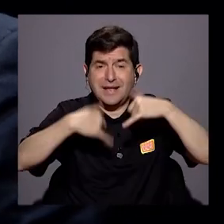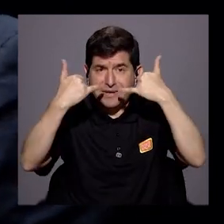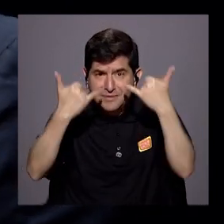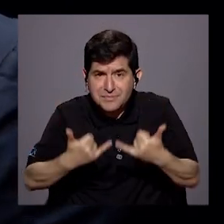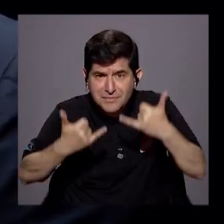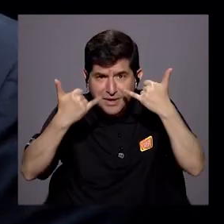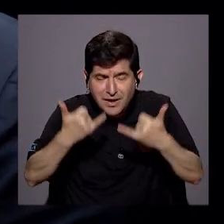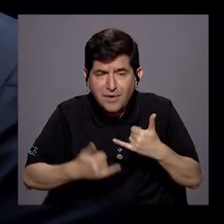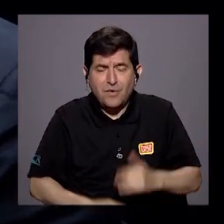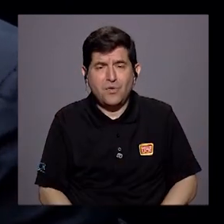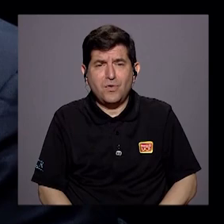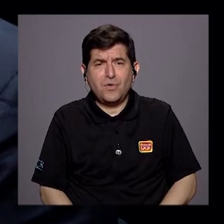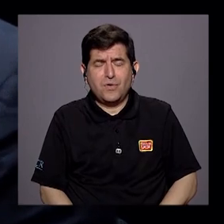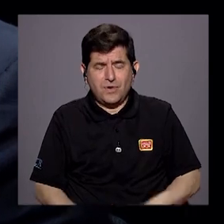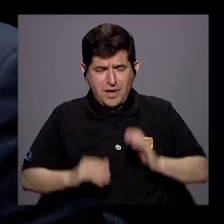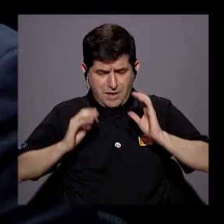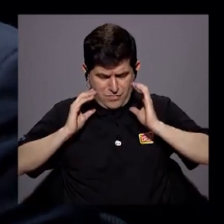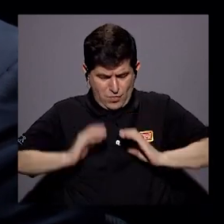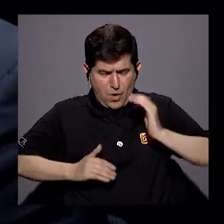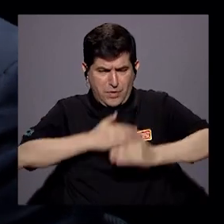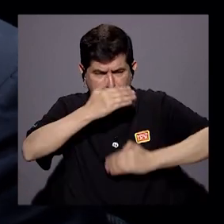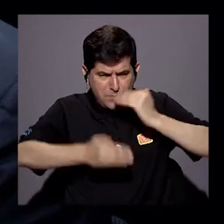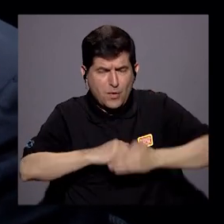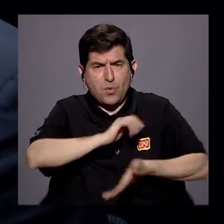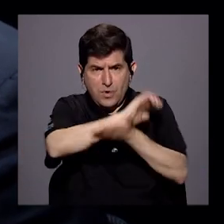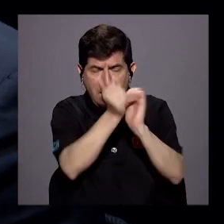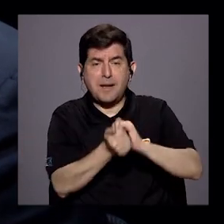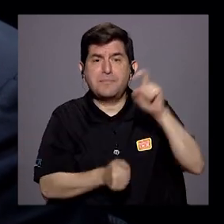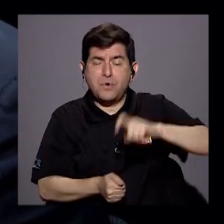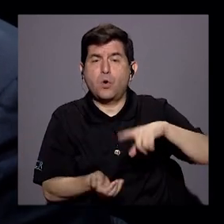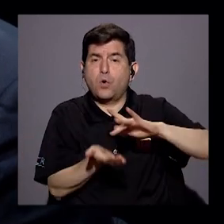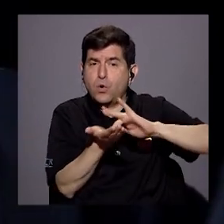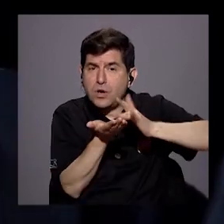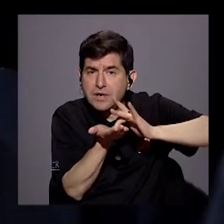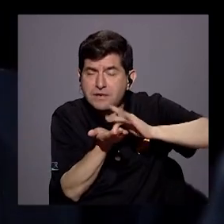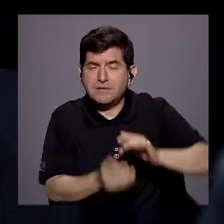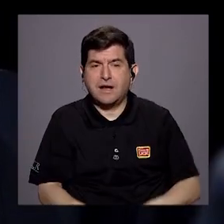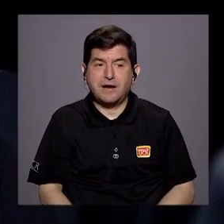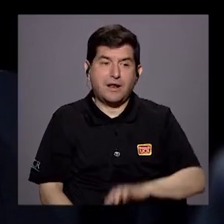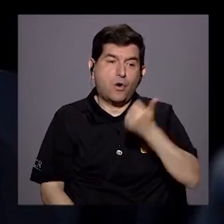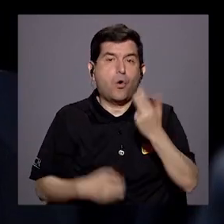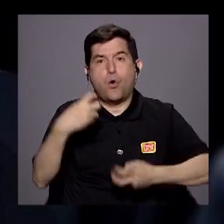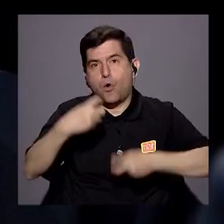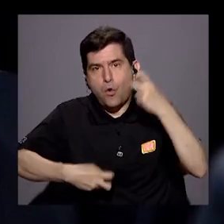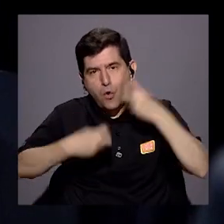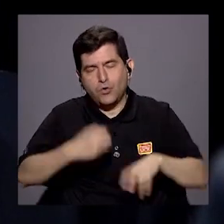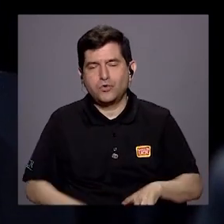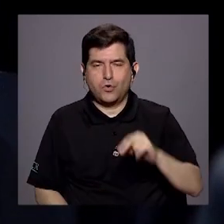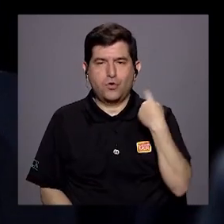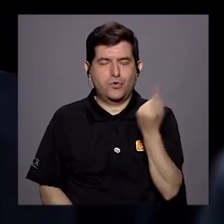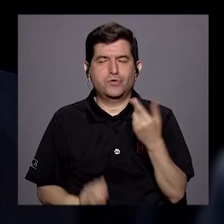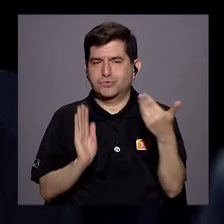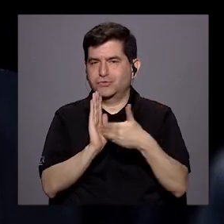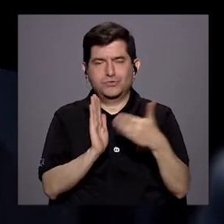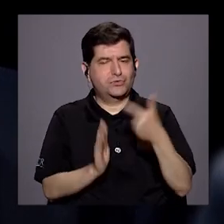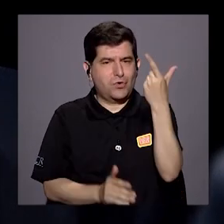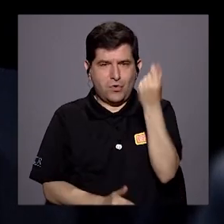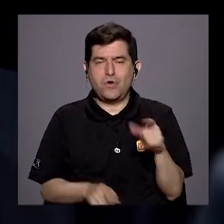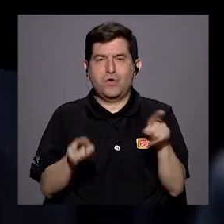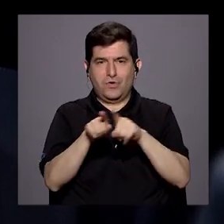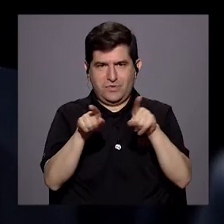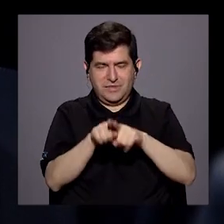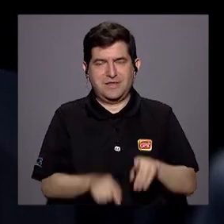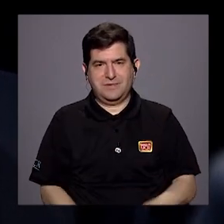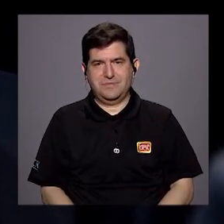nuestro metabolismo cambia y en la que necesitamos medicinas bueno ese es eso es el problema porque esto no sólo afecta a los especiales sino